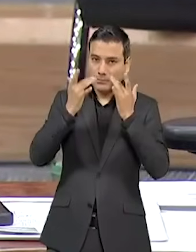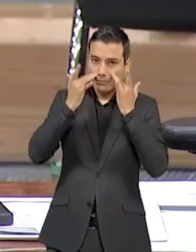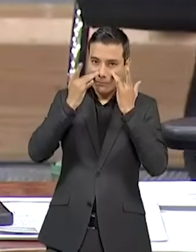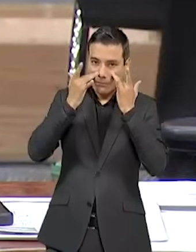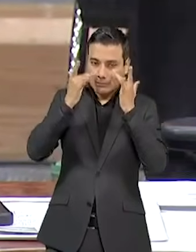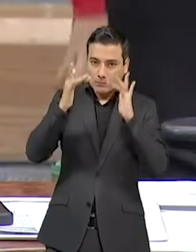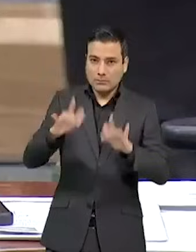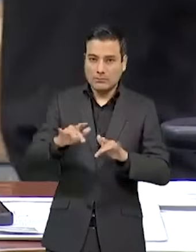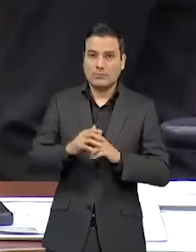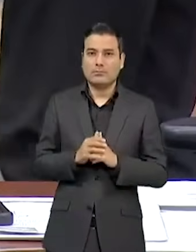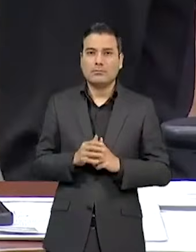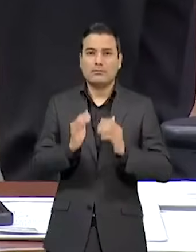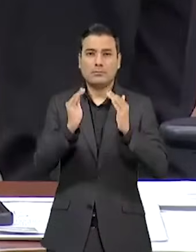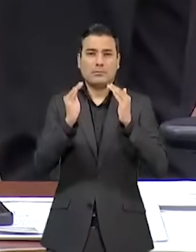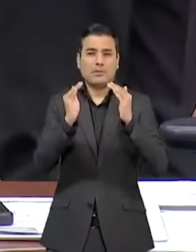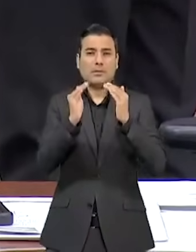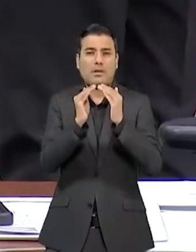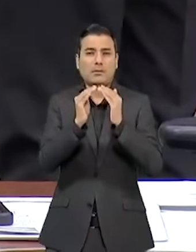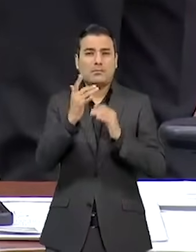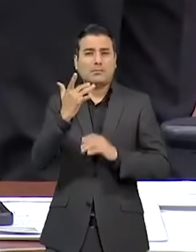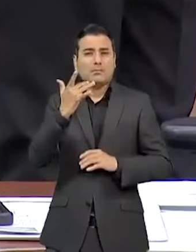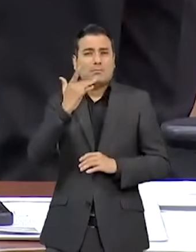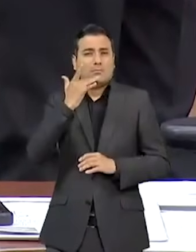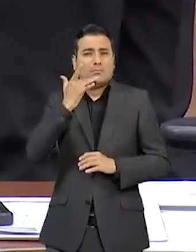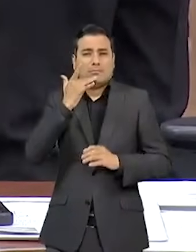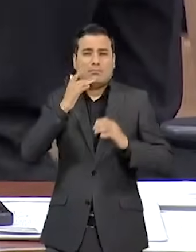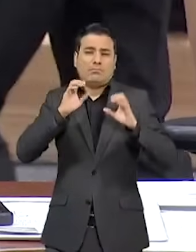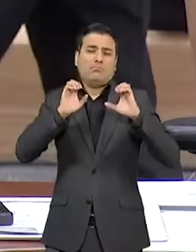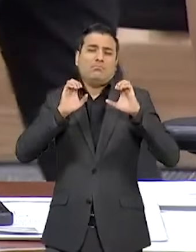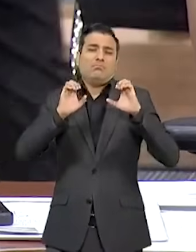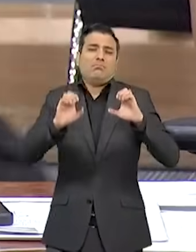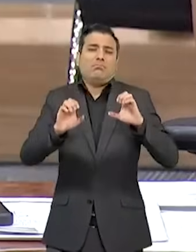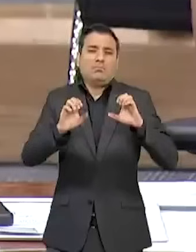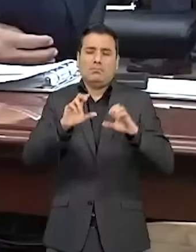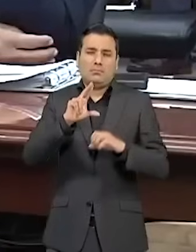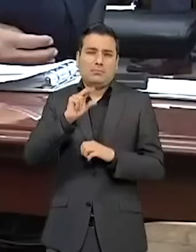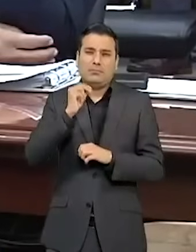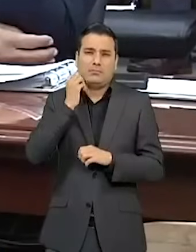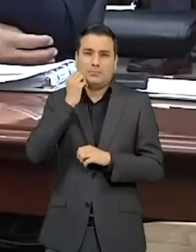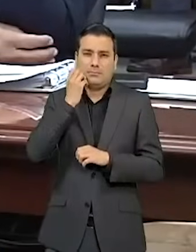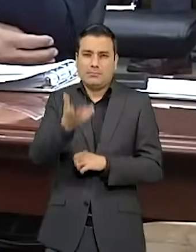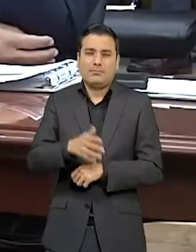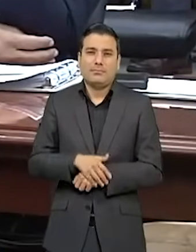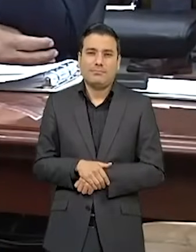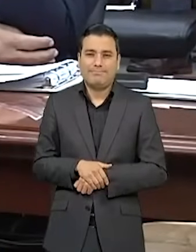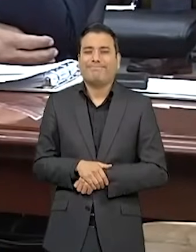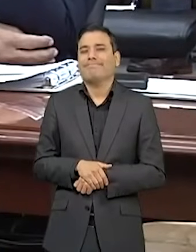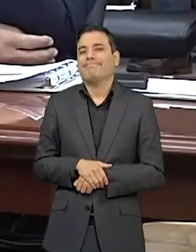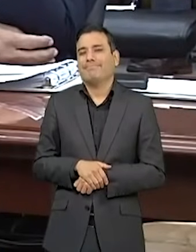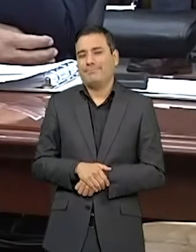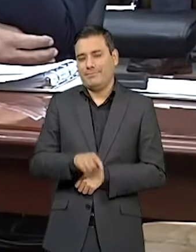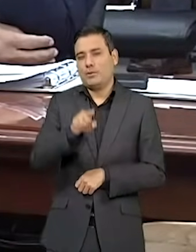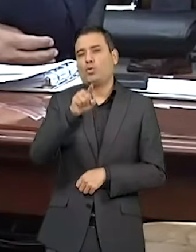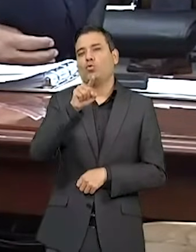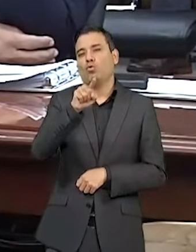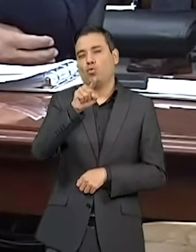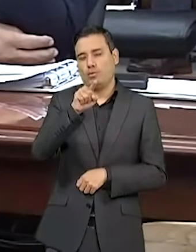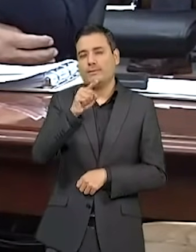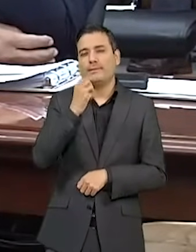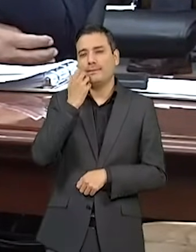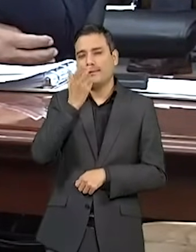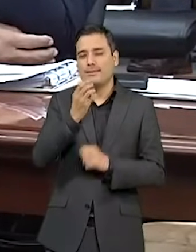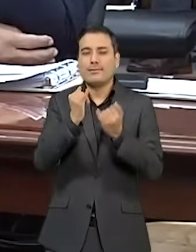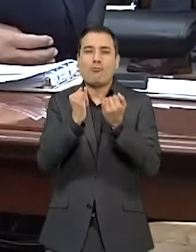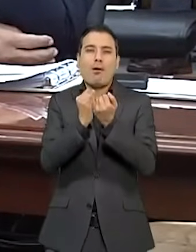la opulencia. Usted ha de extrañar los excesos, y se lo